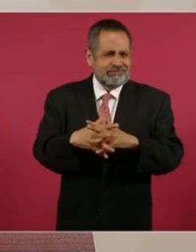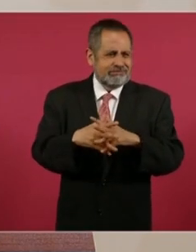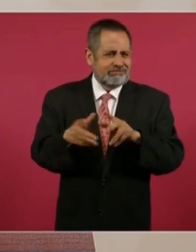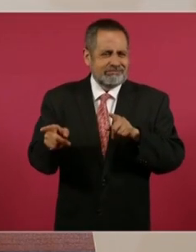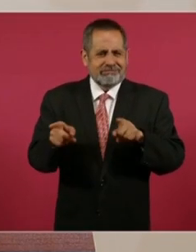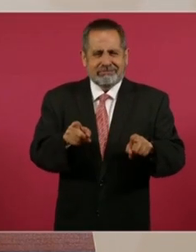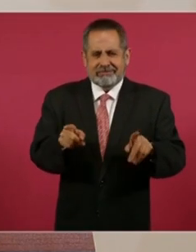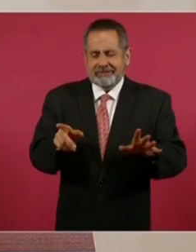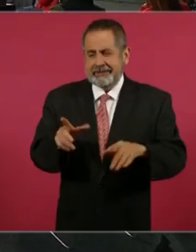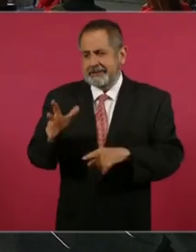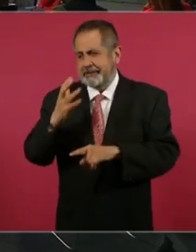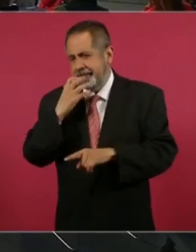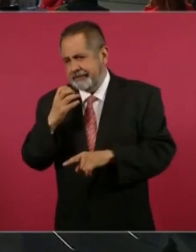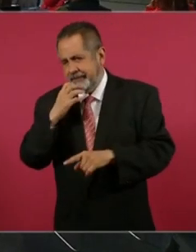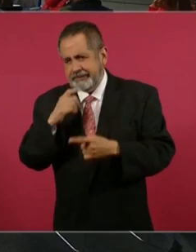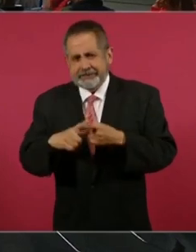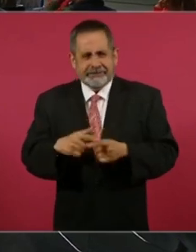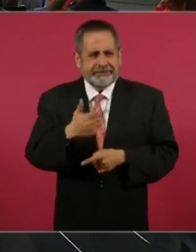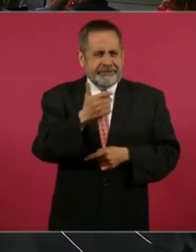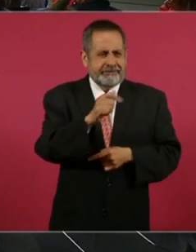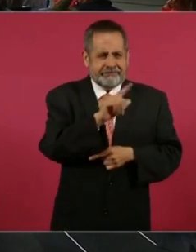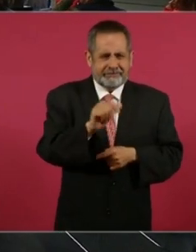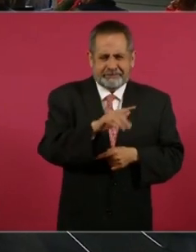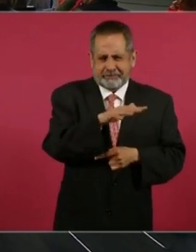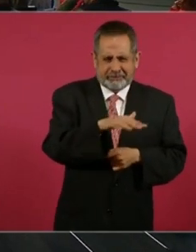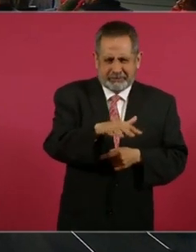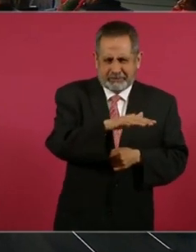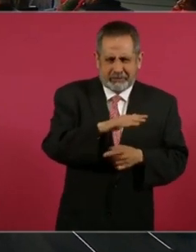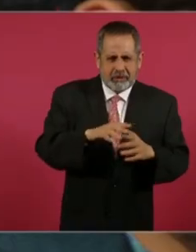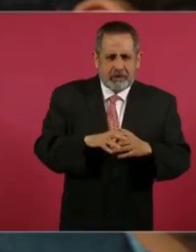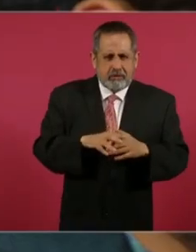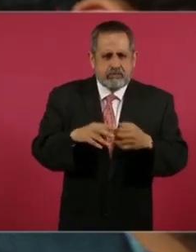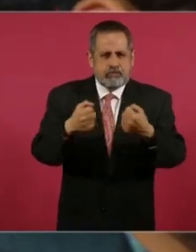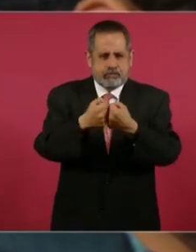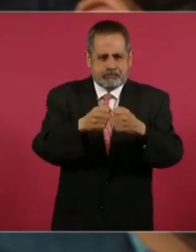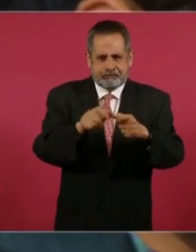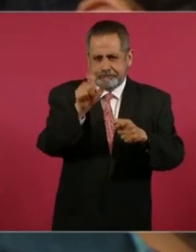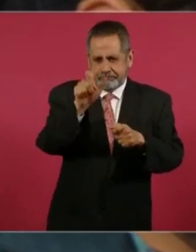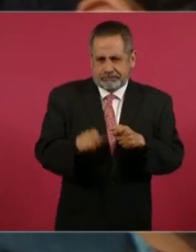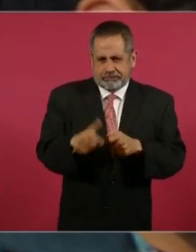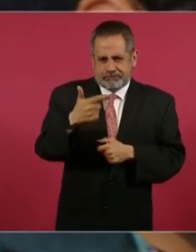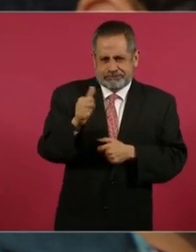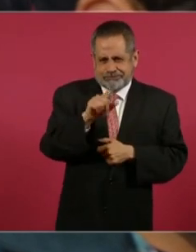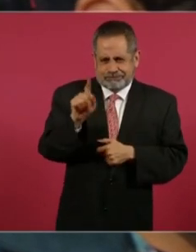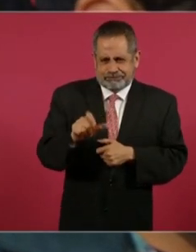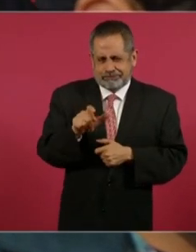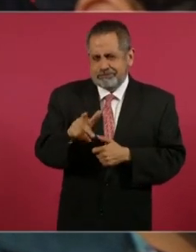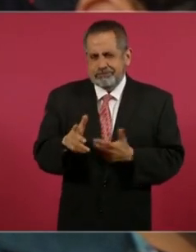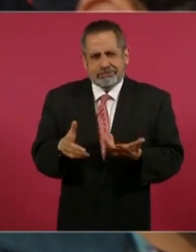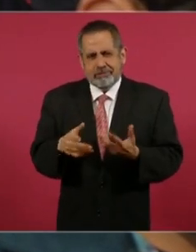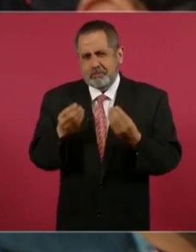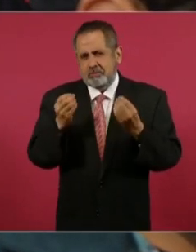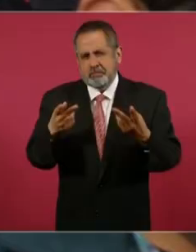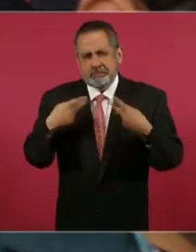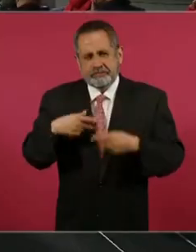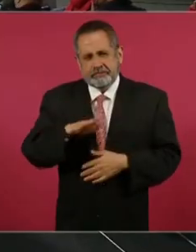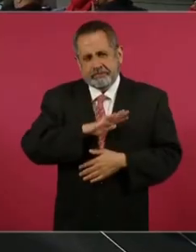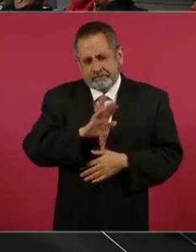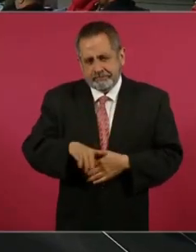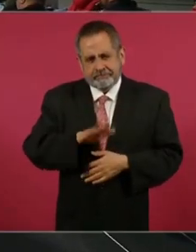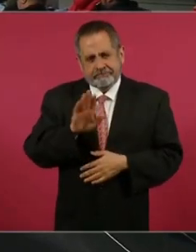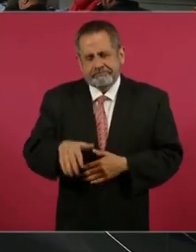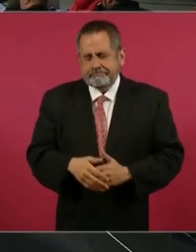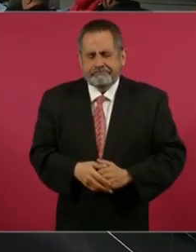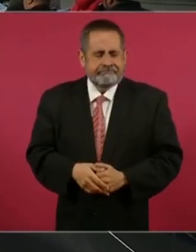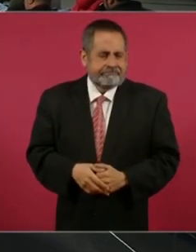en Israel, Gaza, en la Franja de Gaza, son muchos muertos, lo